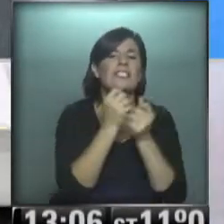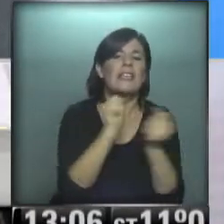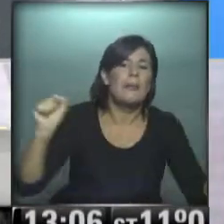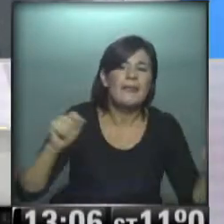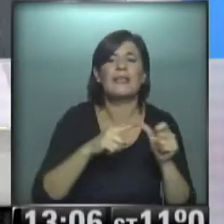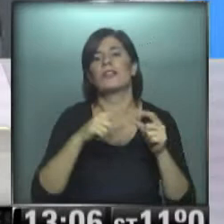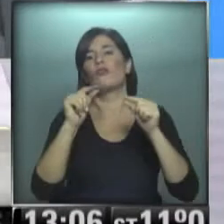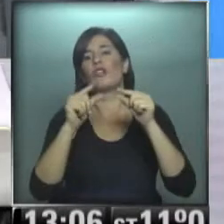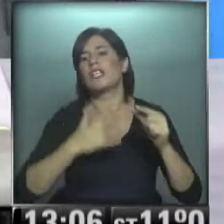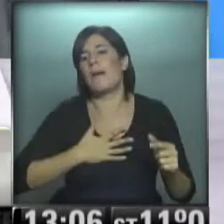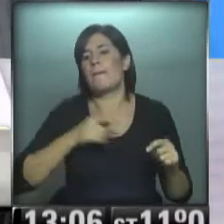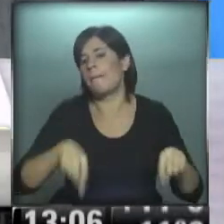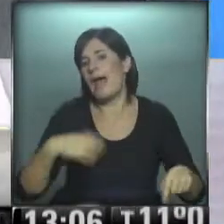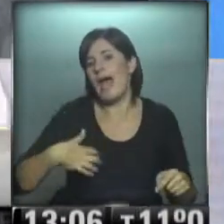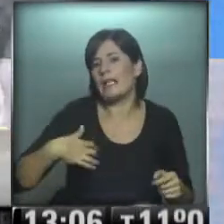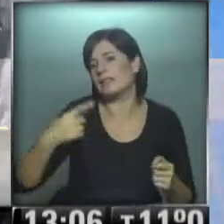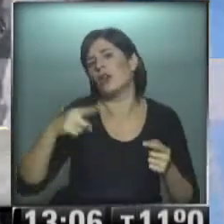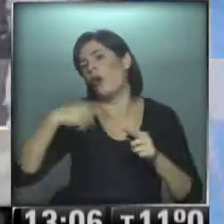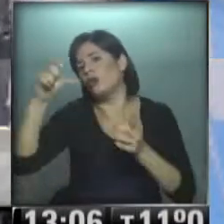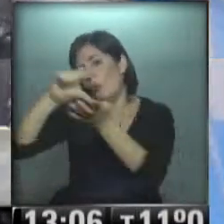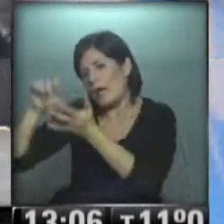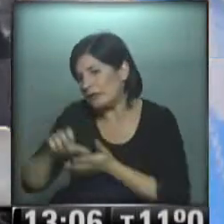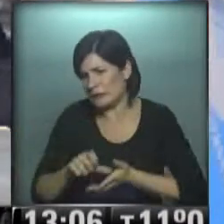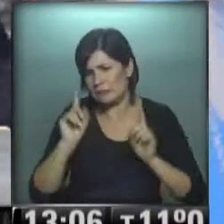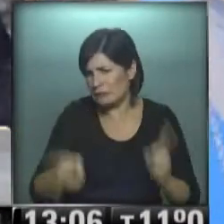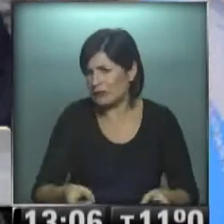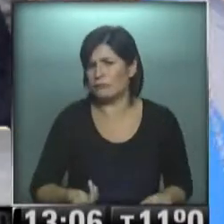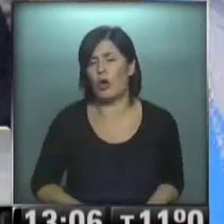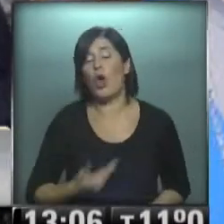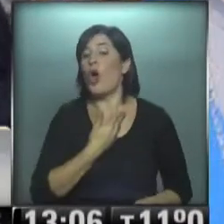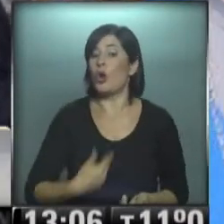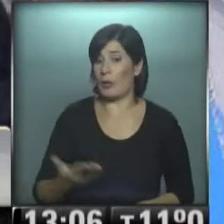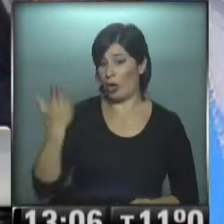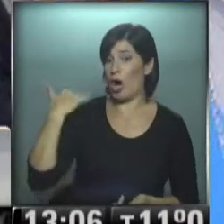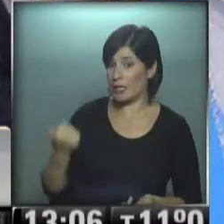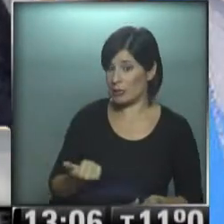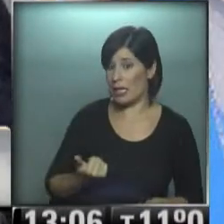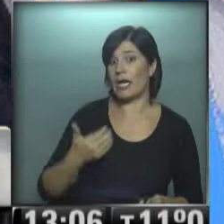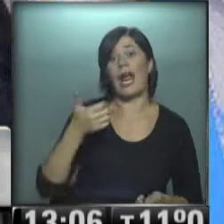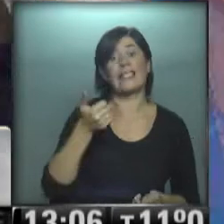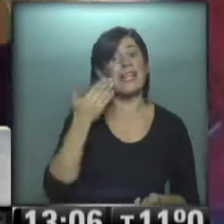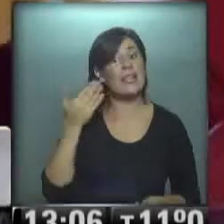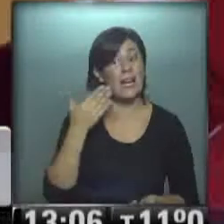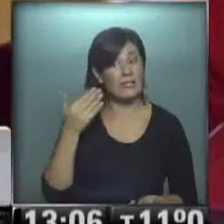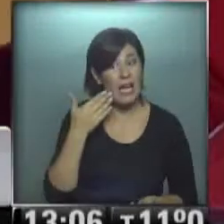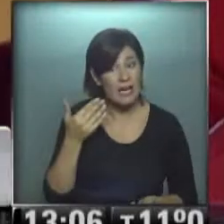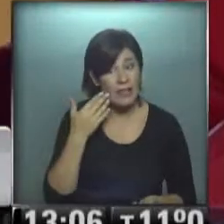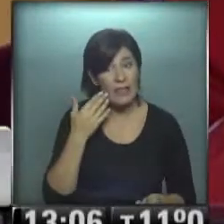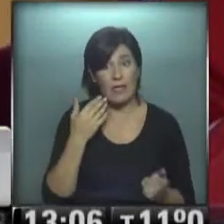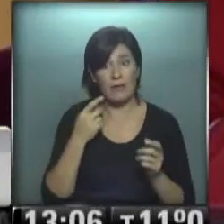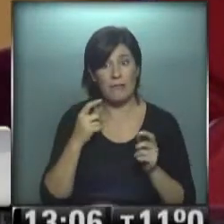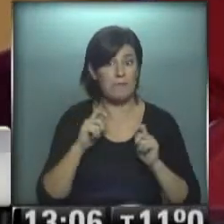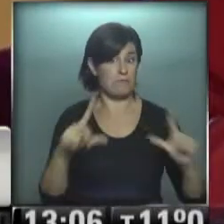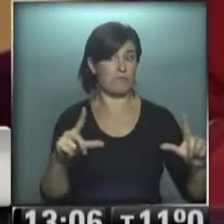patrias de importancia. El gobierno argentino dio a conocer en la jornada de ayer, a las 18 horas, y desde